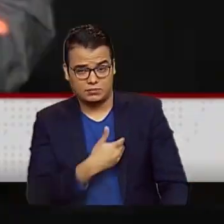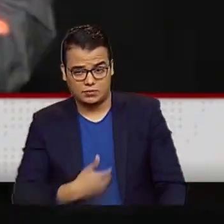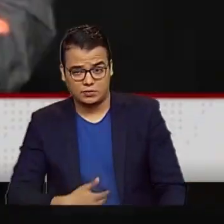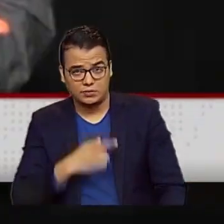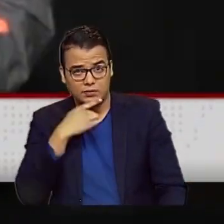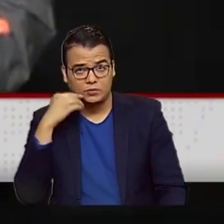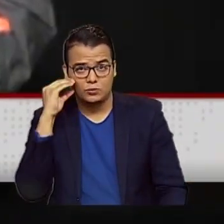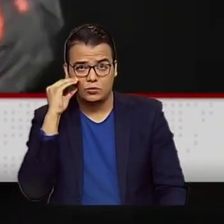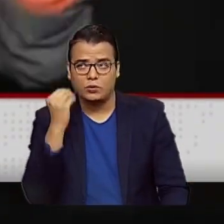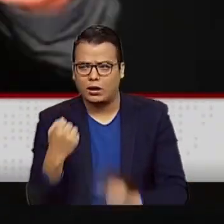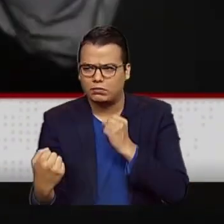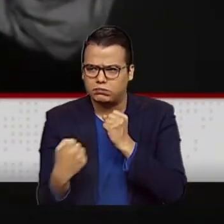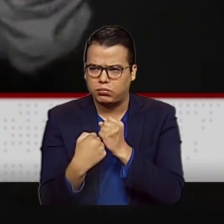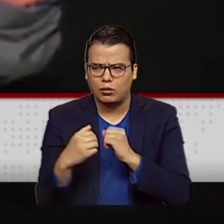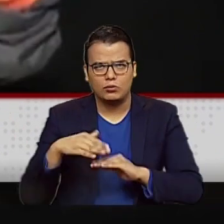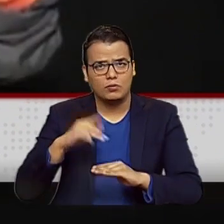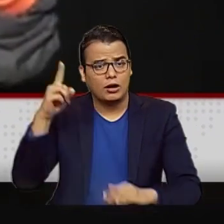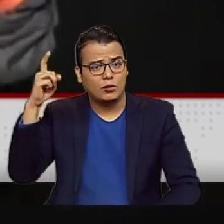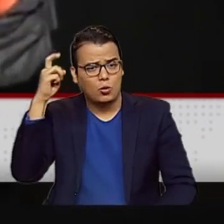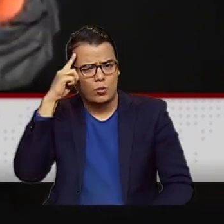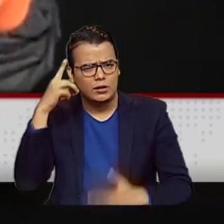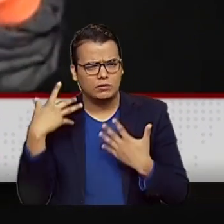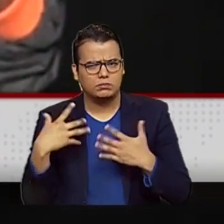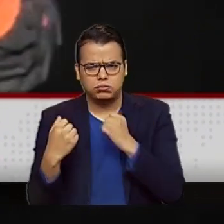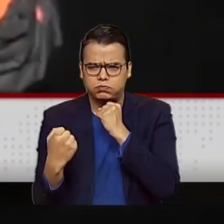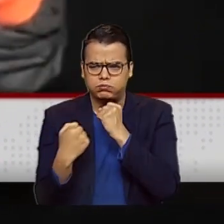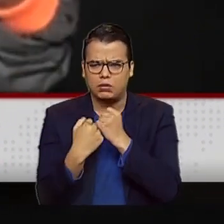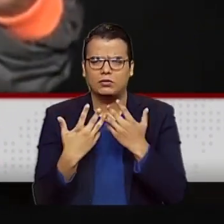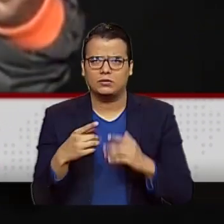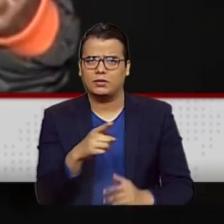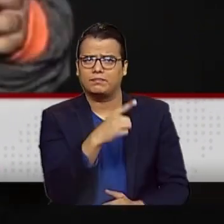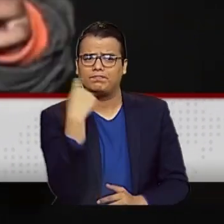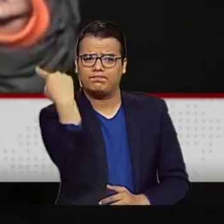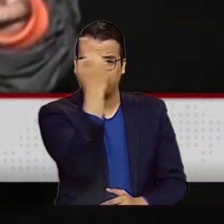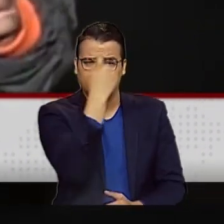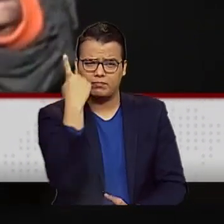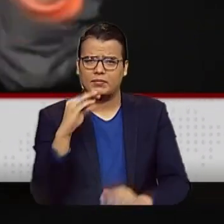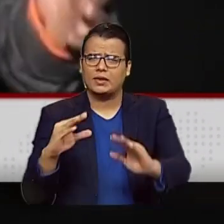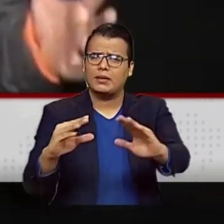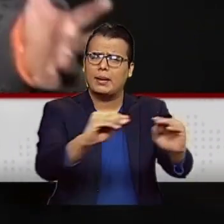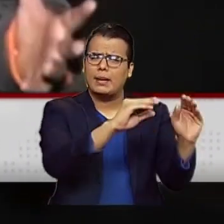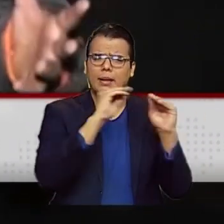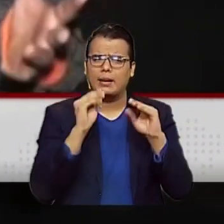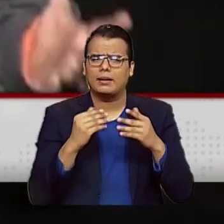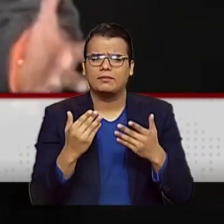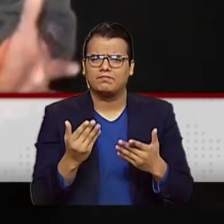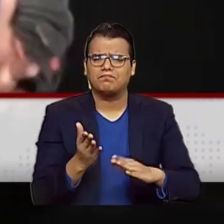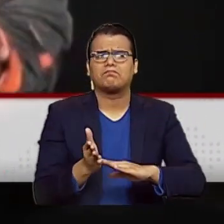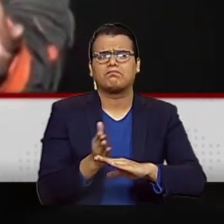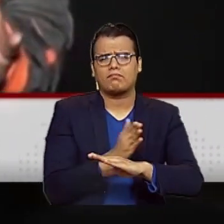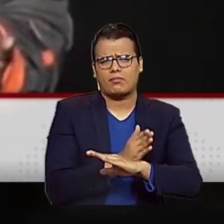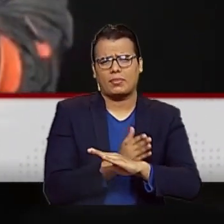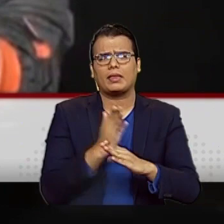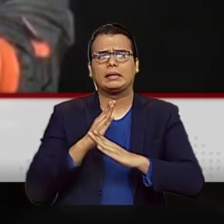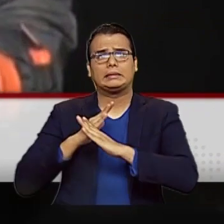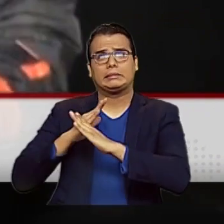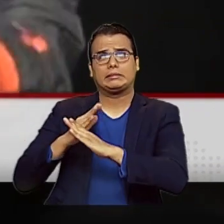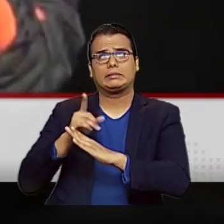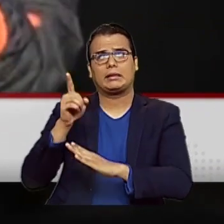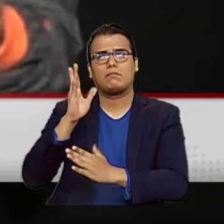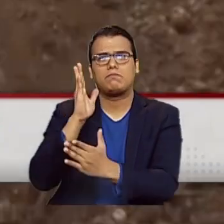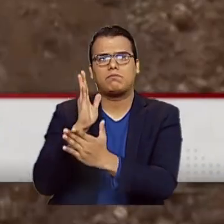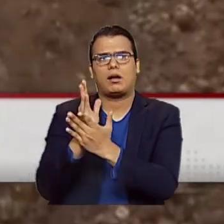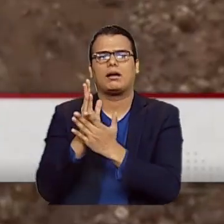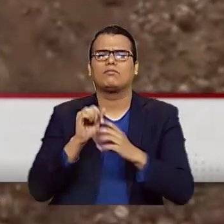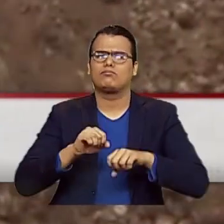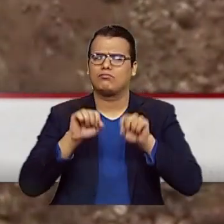Duque. El comentario que uno escucha aquí entre las personas es que esta tragedia se pudo haber evitado.